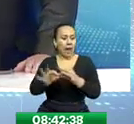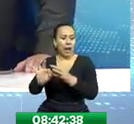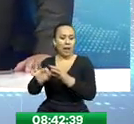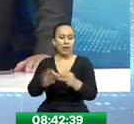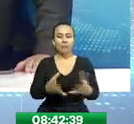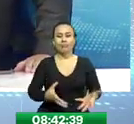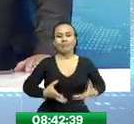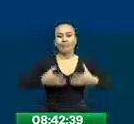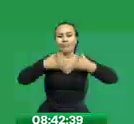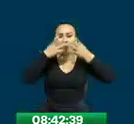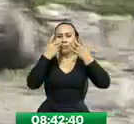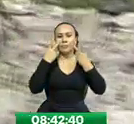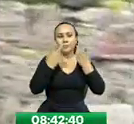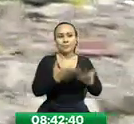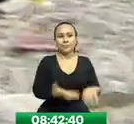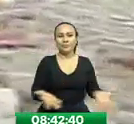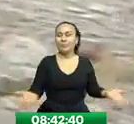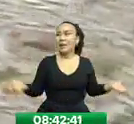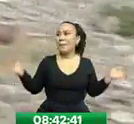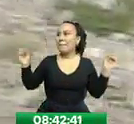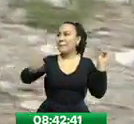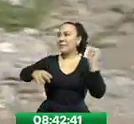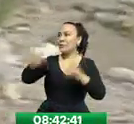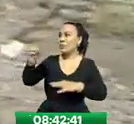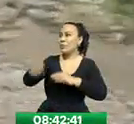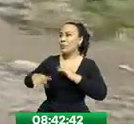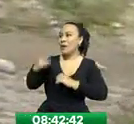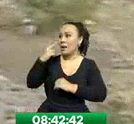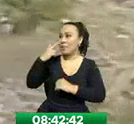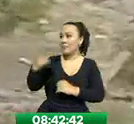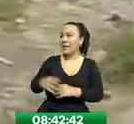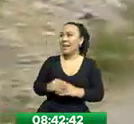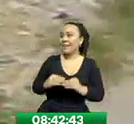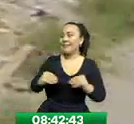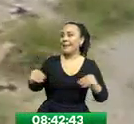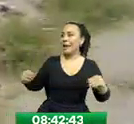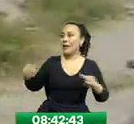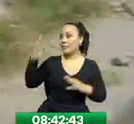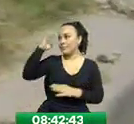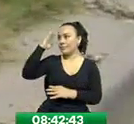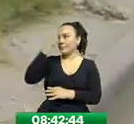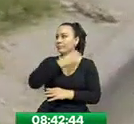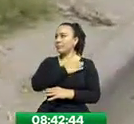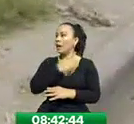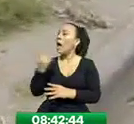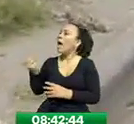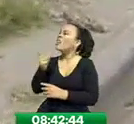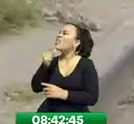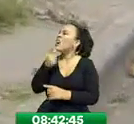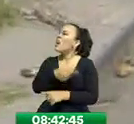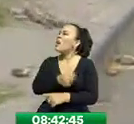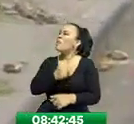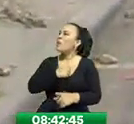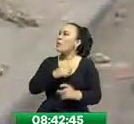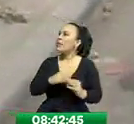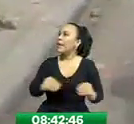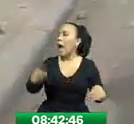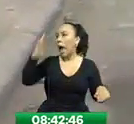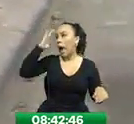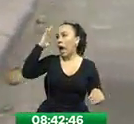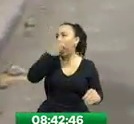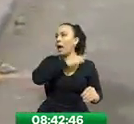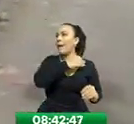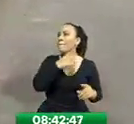lo que les presentamos en este instante. En este instante son terrenos de la Armada, de los que nos acaban de indicar, y se ha convertido